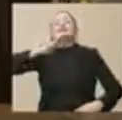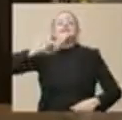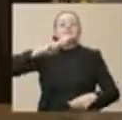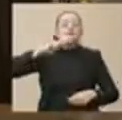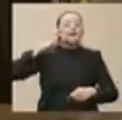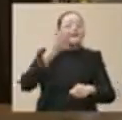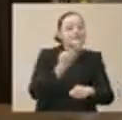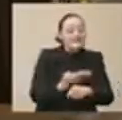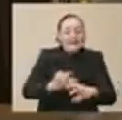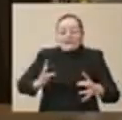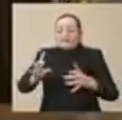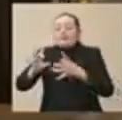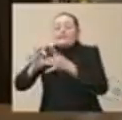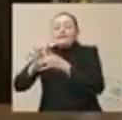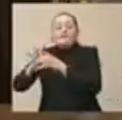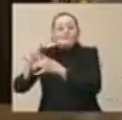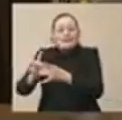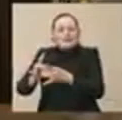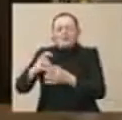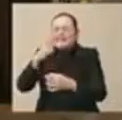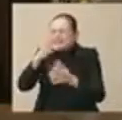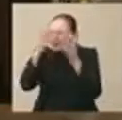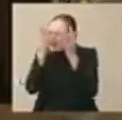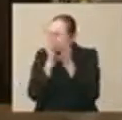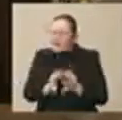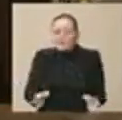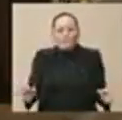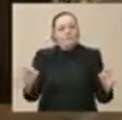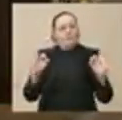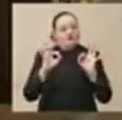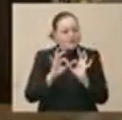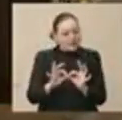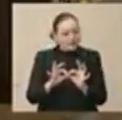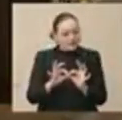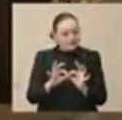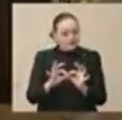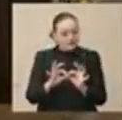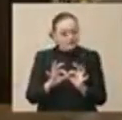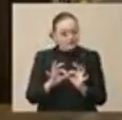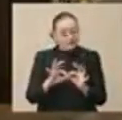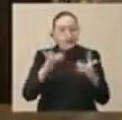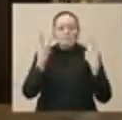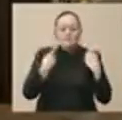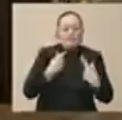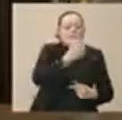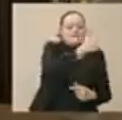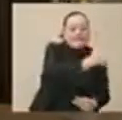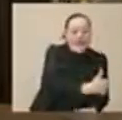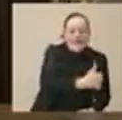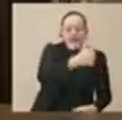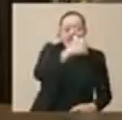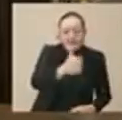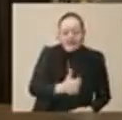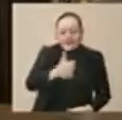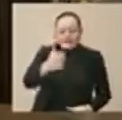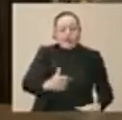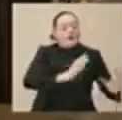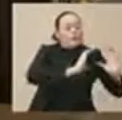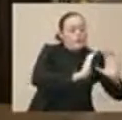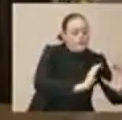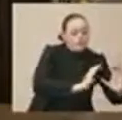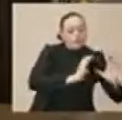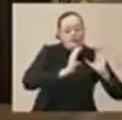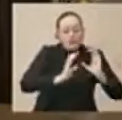responsabilidad y la solidaridad son indispensables cuidarnos cada quien para